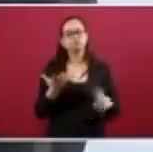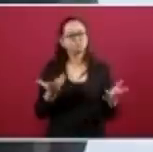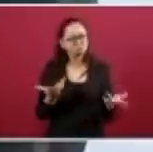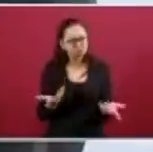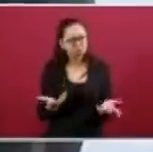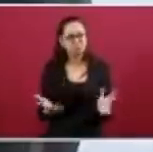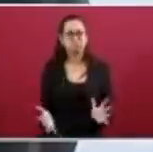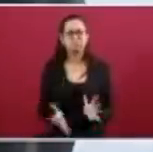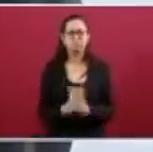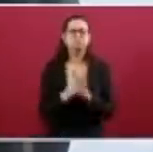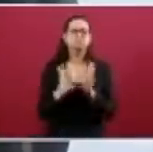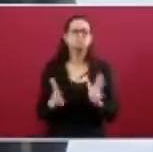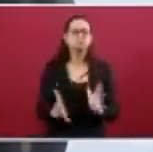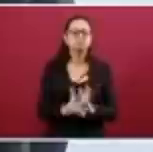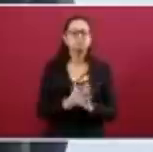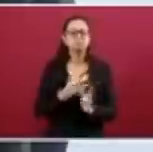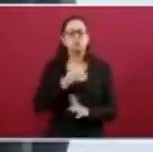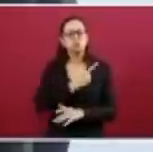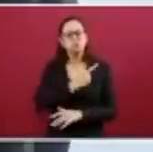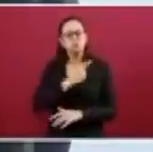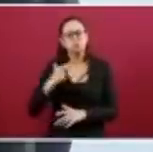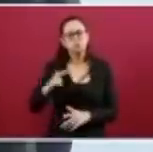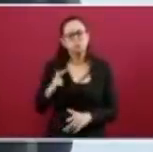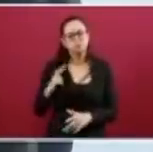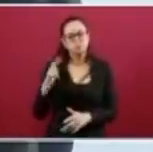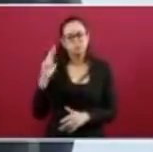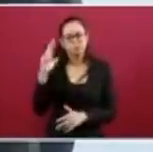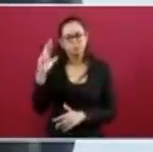participación voluntaria.